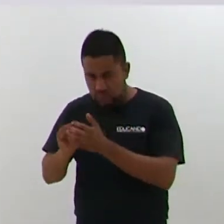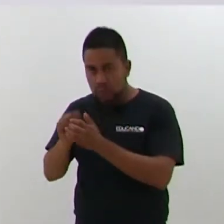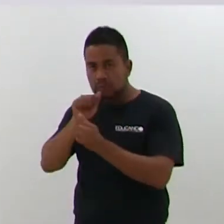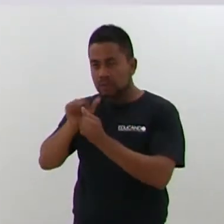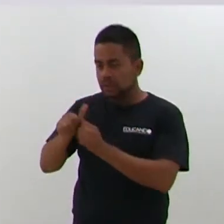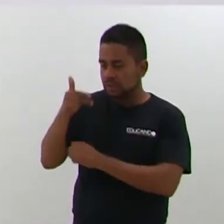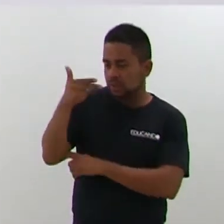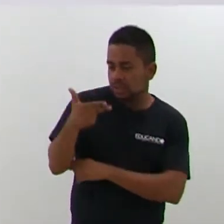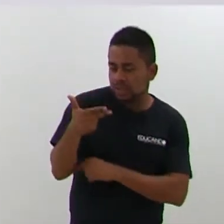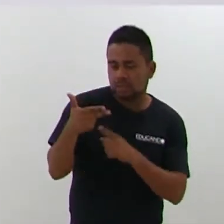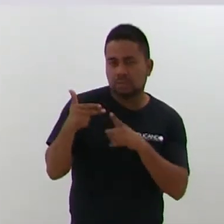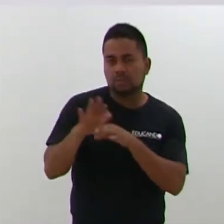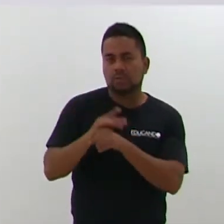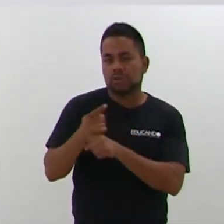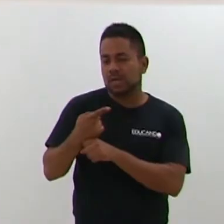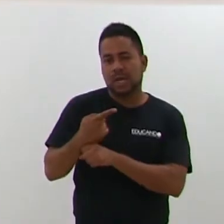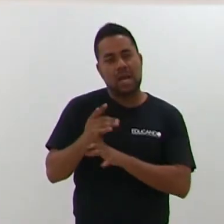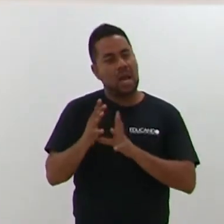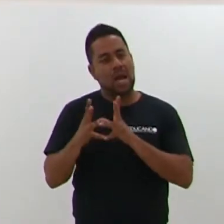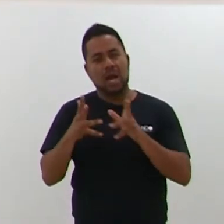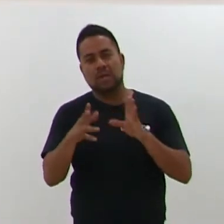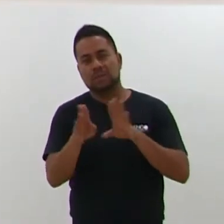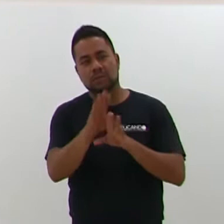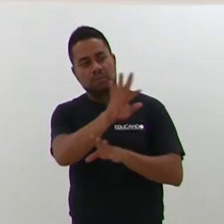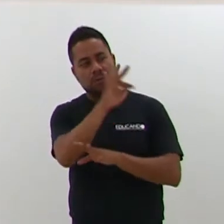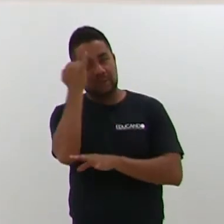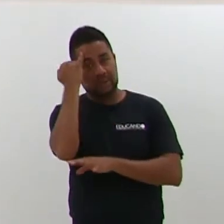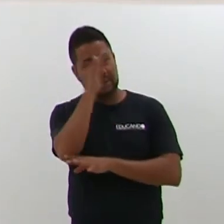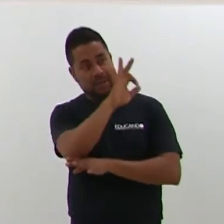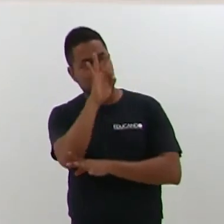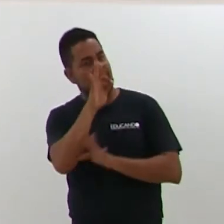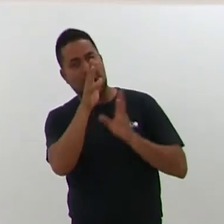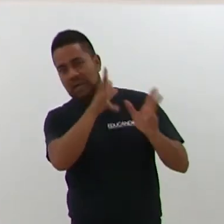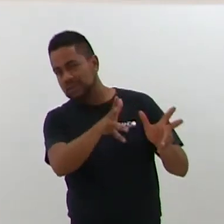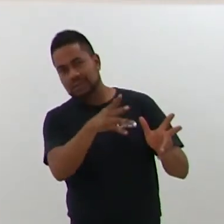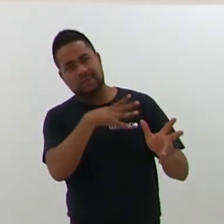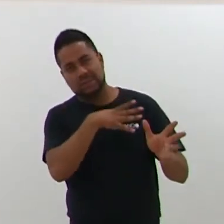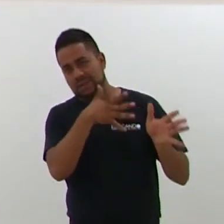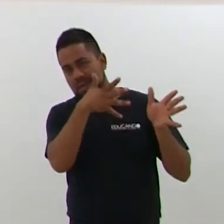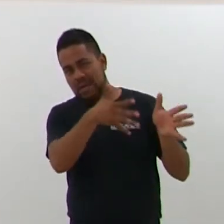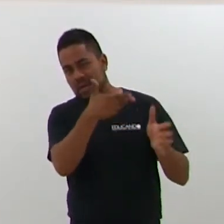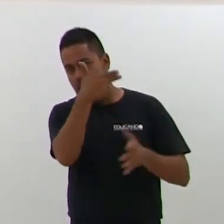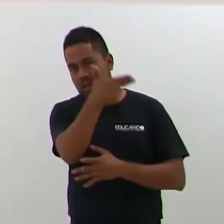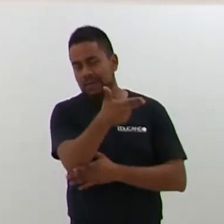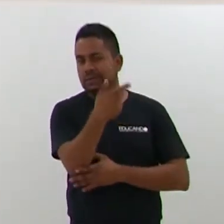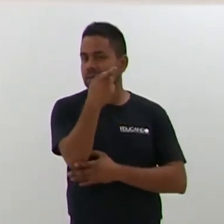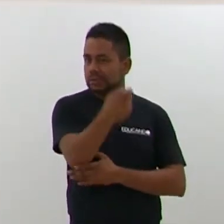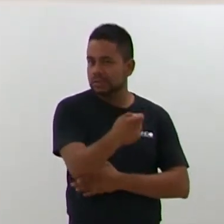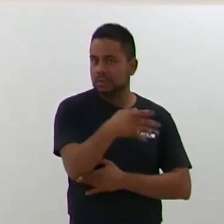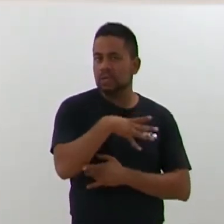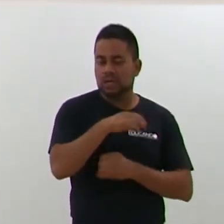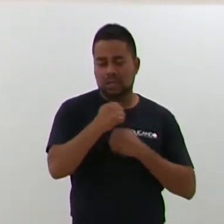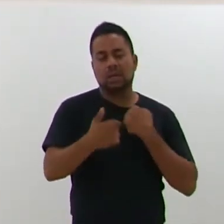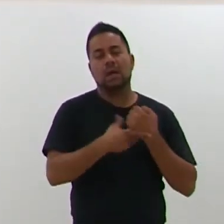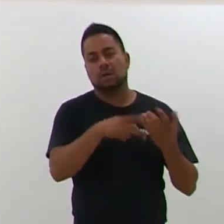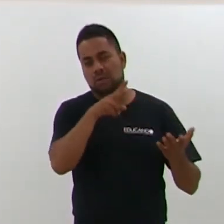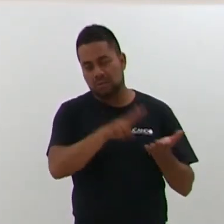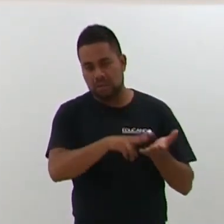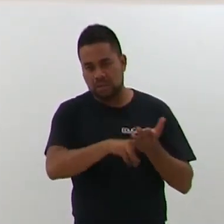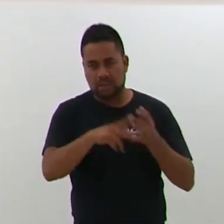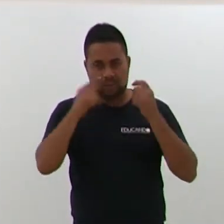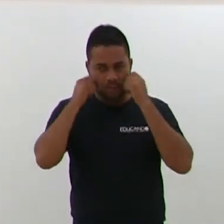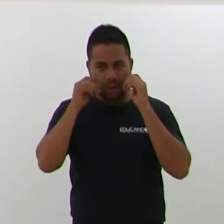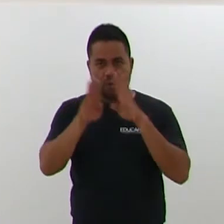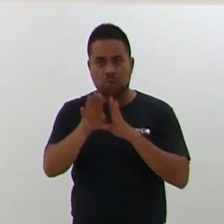porque ellas originalmente de donde son tomadas ya vienen con H y significan algo, aunque estén